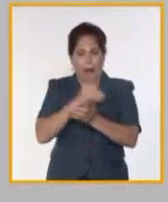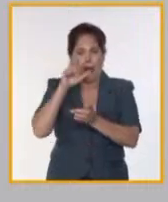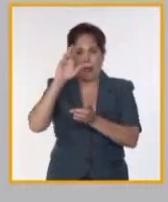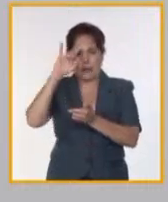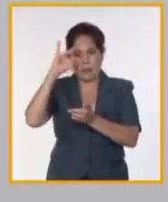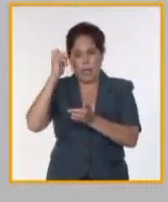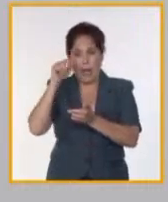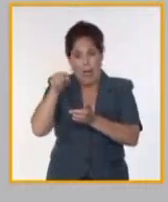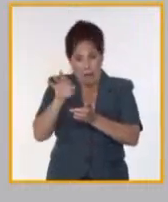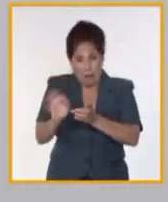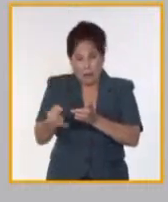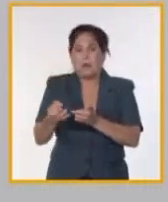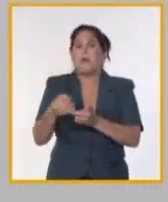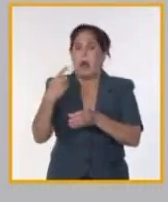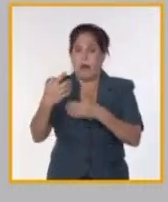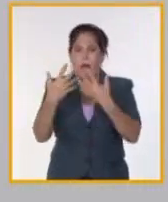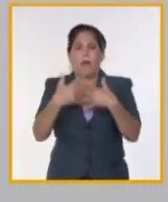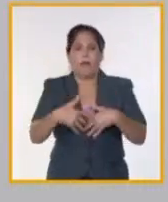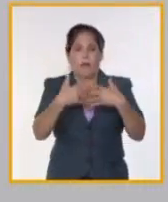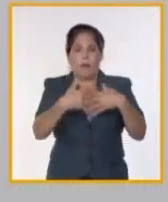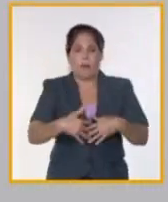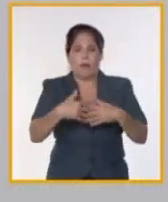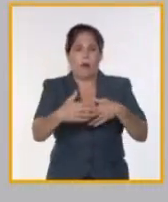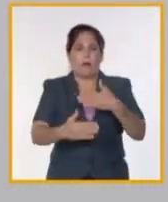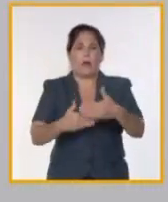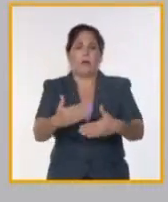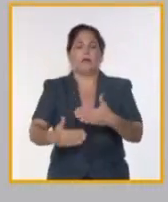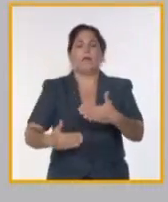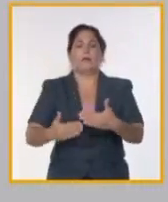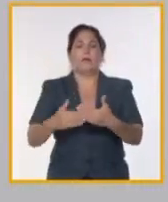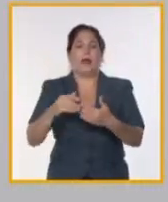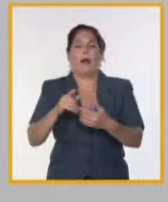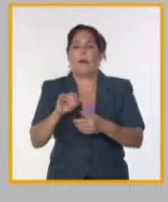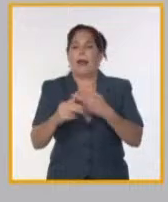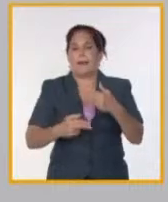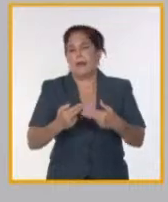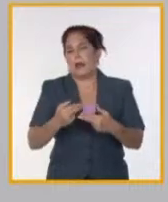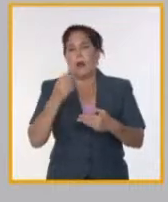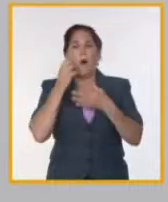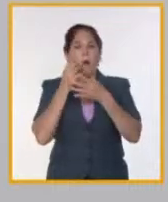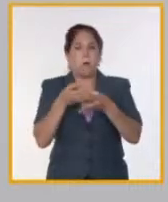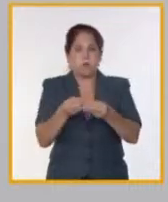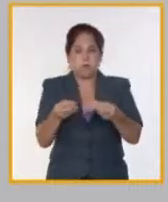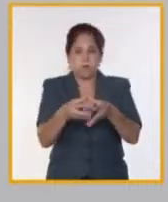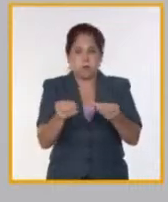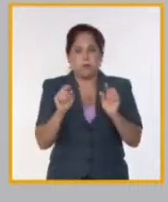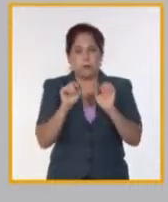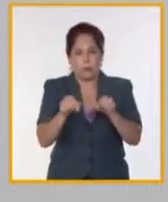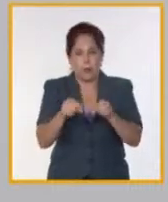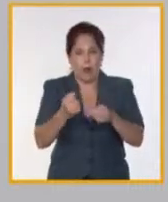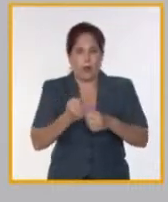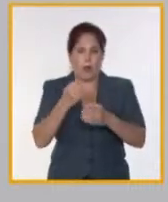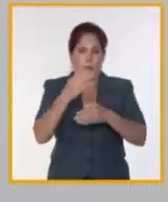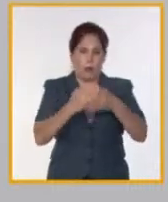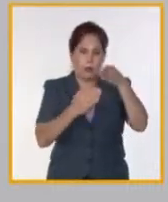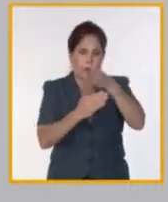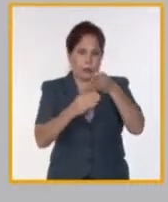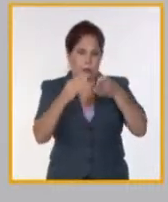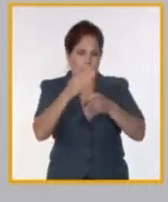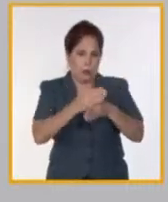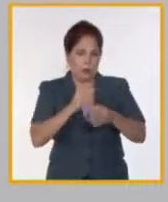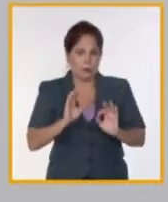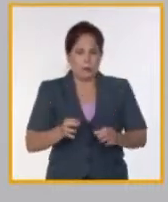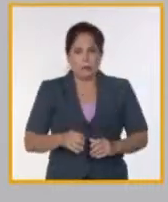ahí se han construido varias fábricas procesadoras de esa piedra para fabricar y producir carbonato de calcio. El carbonato de calcio es una de